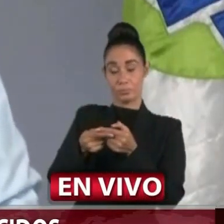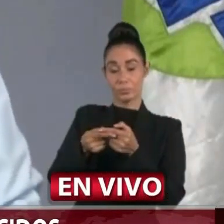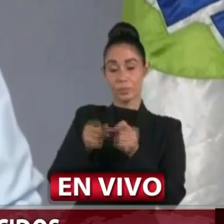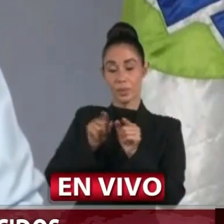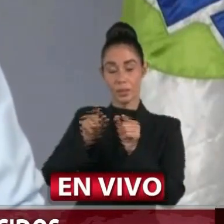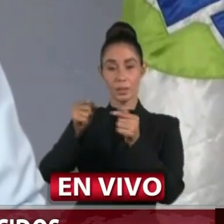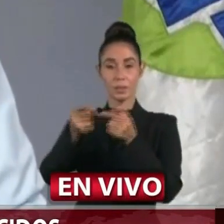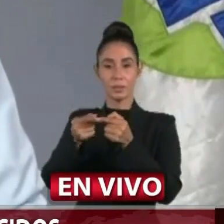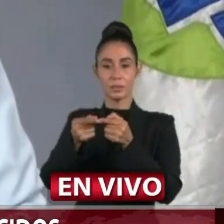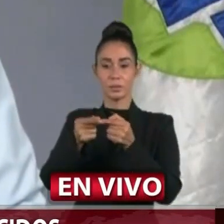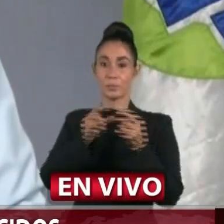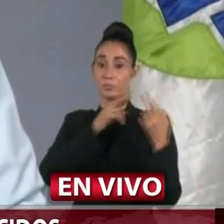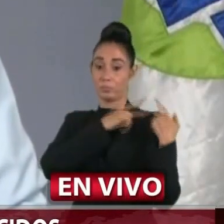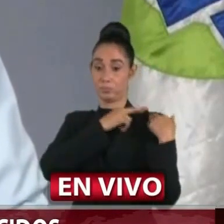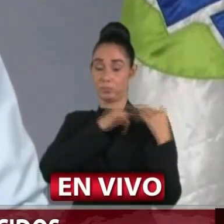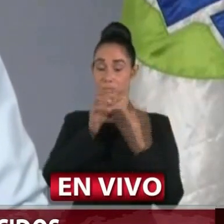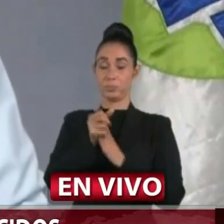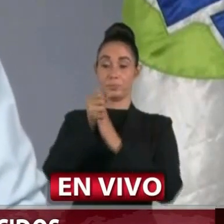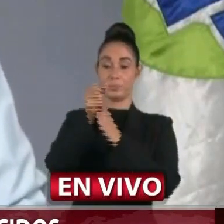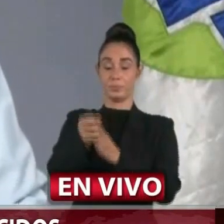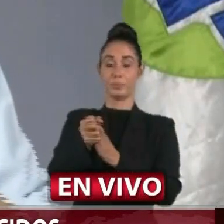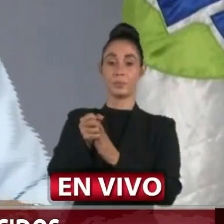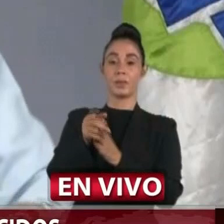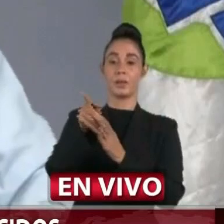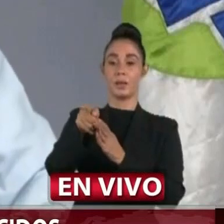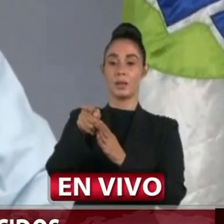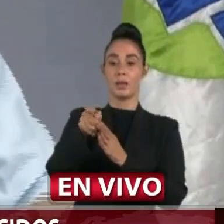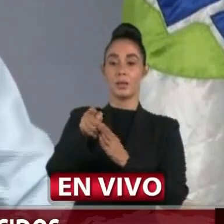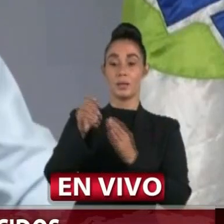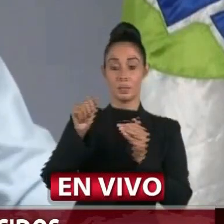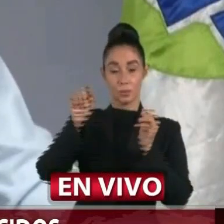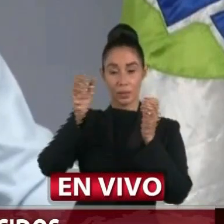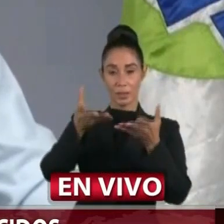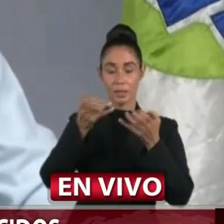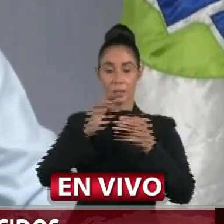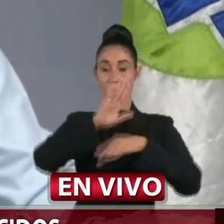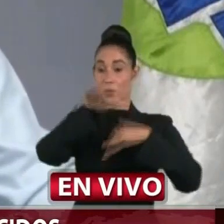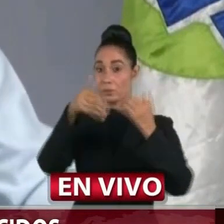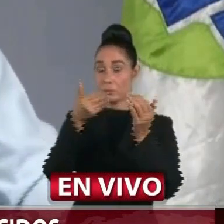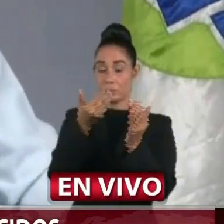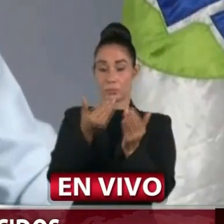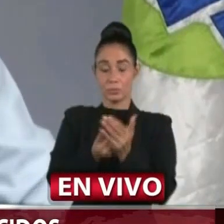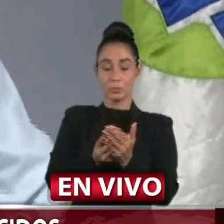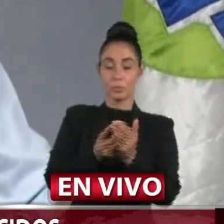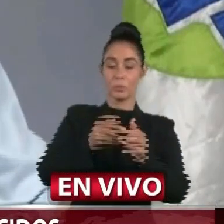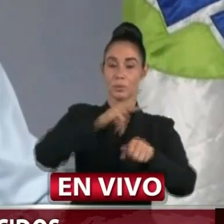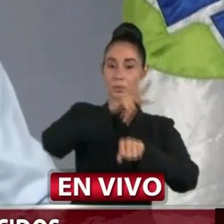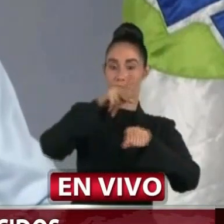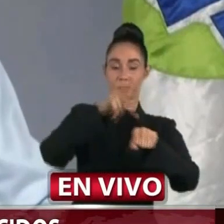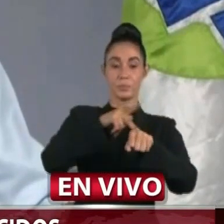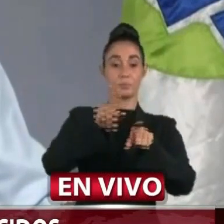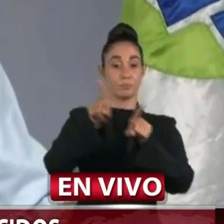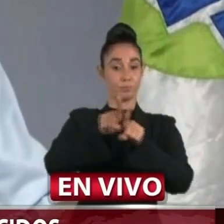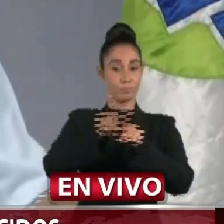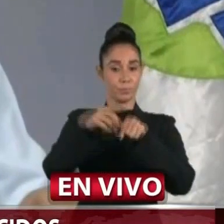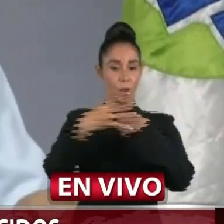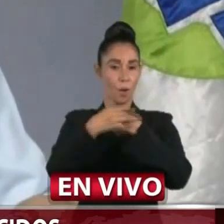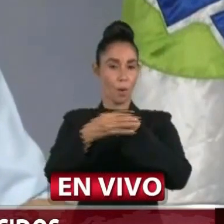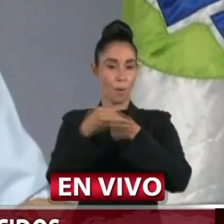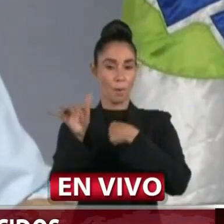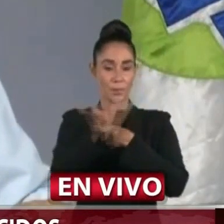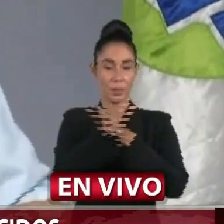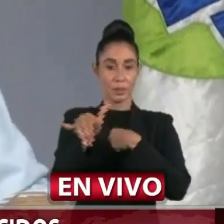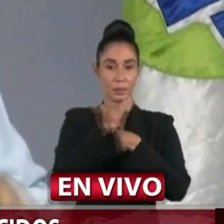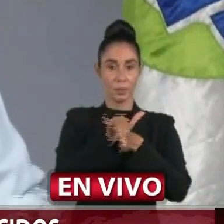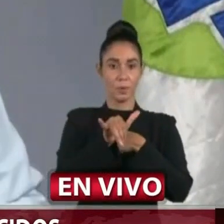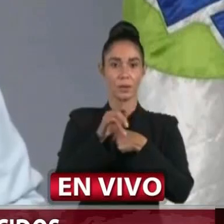produciendo en esa provincia. Eso lo estamos extendiendo a toda la provincia, de manera que el proceso